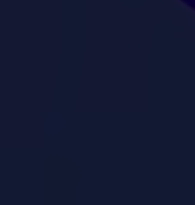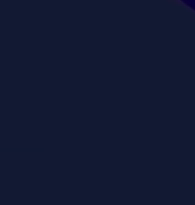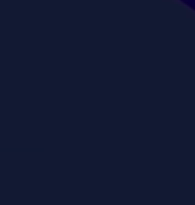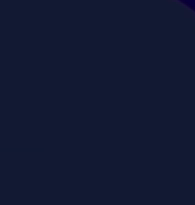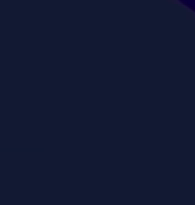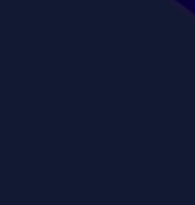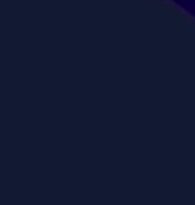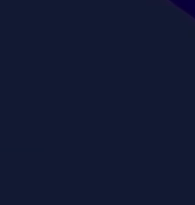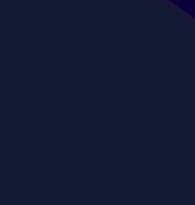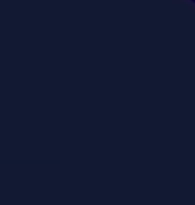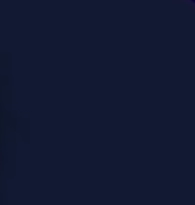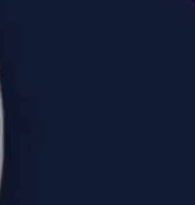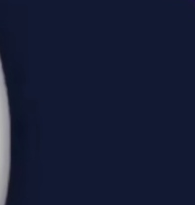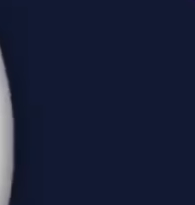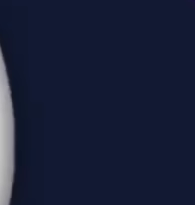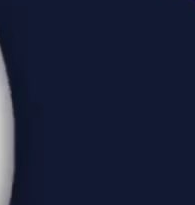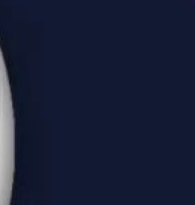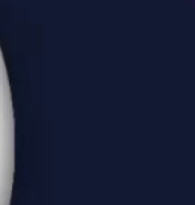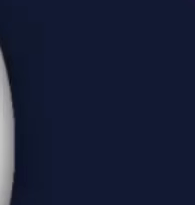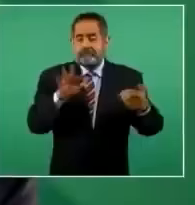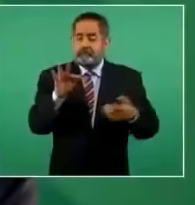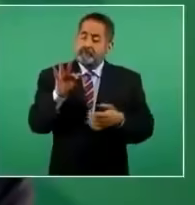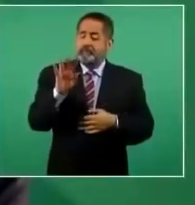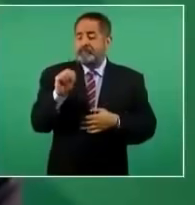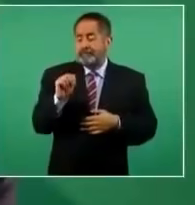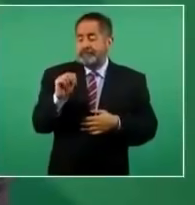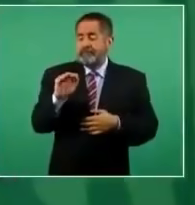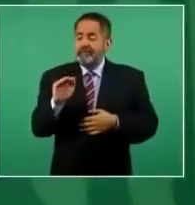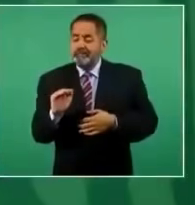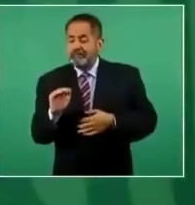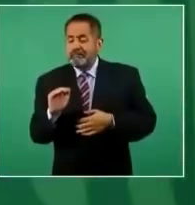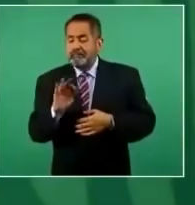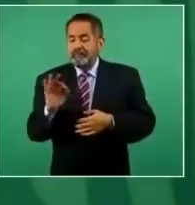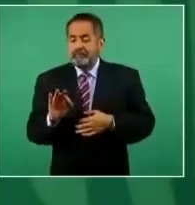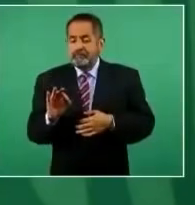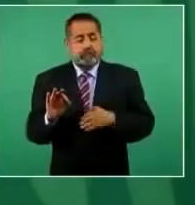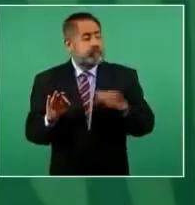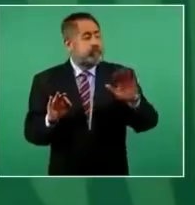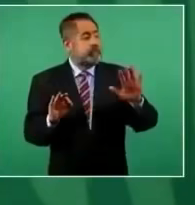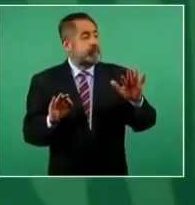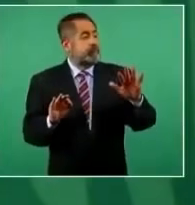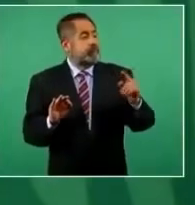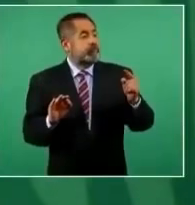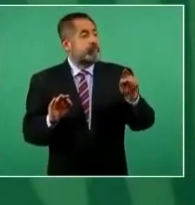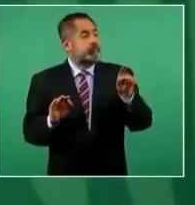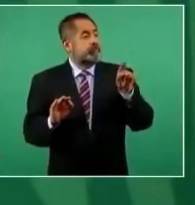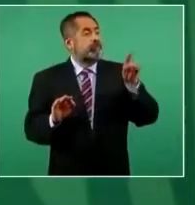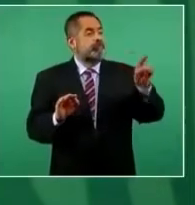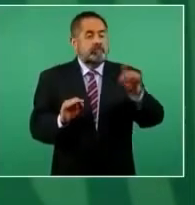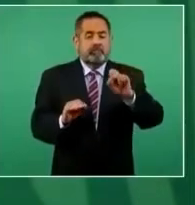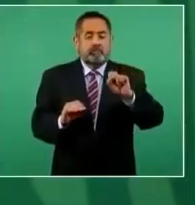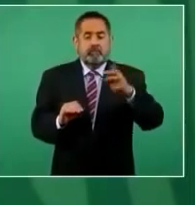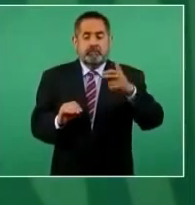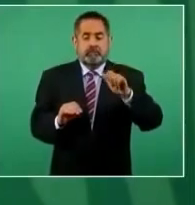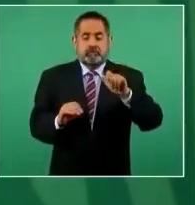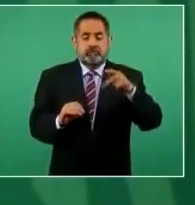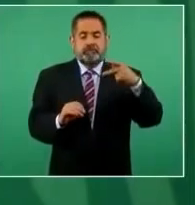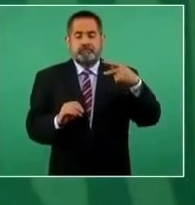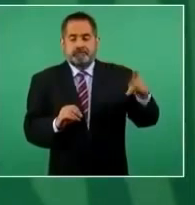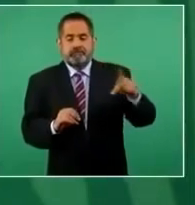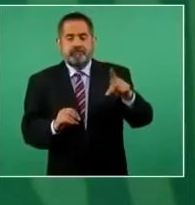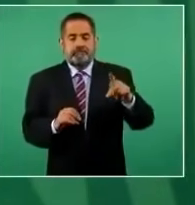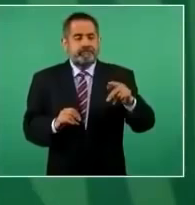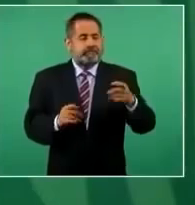la 810 farc y la nueva primera del oro de la 4ta el presidente andrés manuel lópez obrador afirmó que el